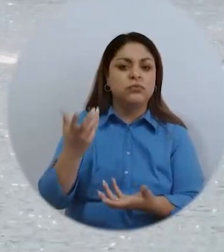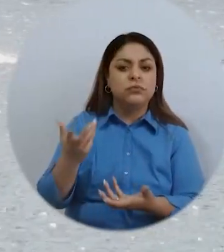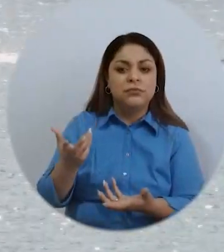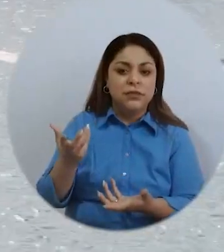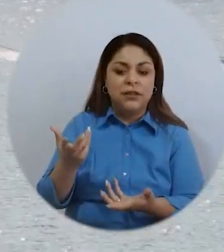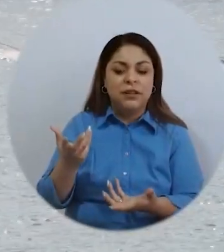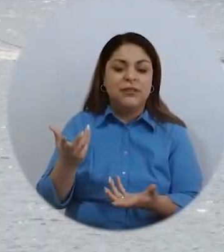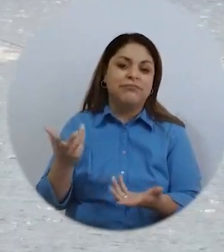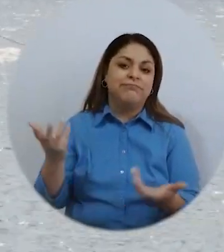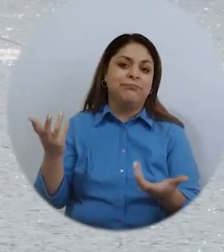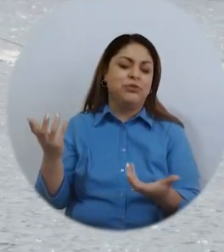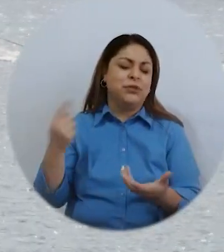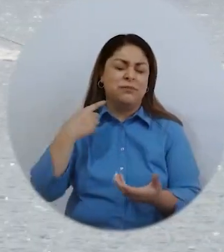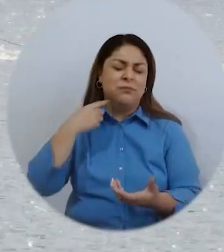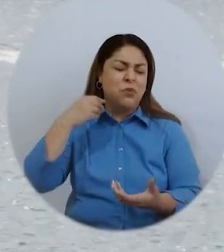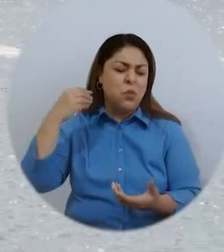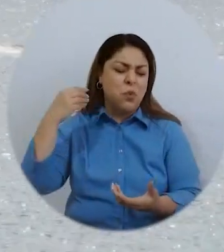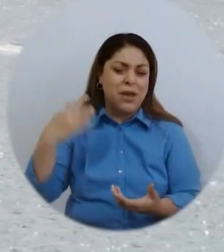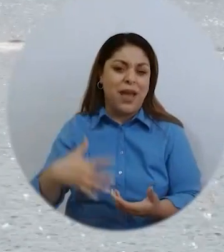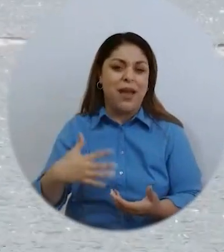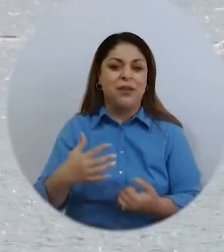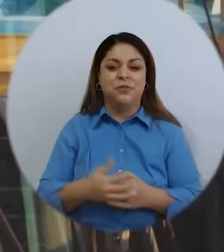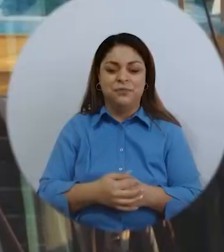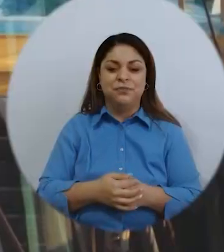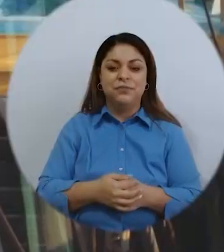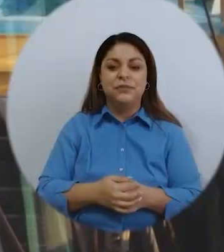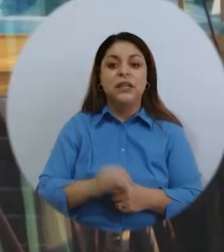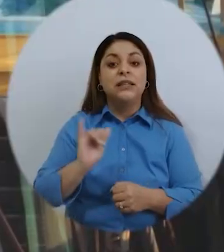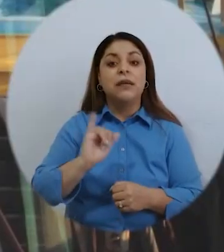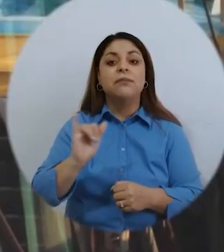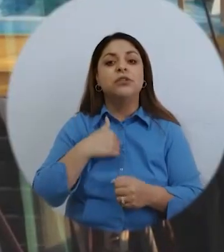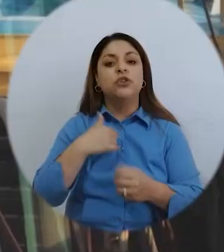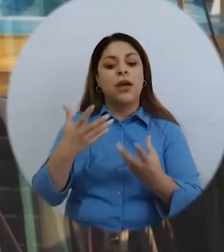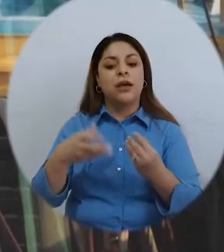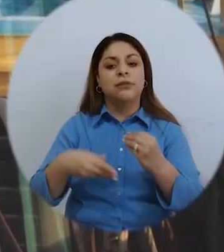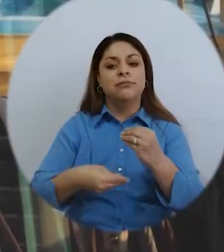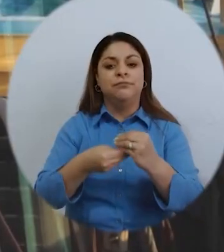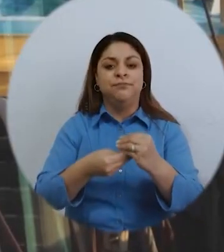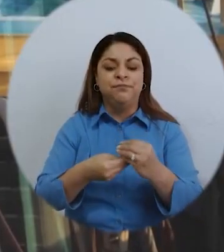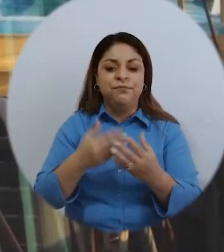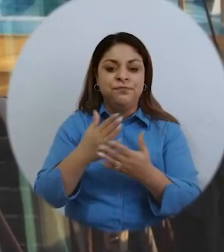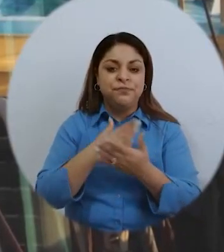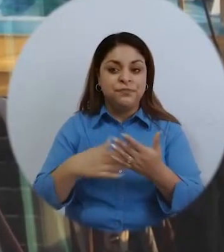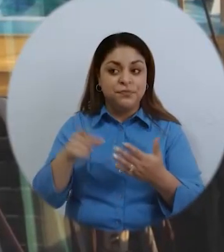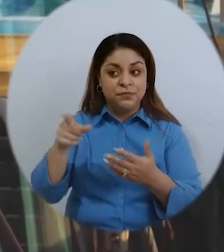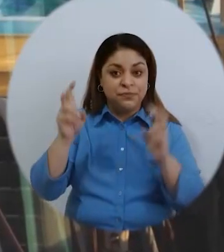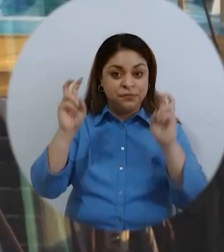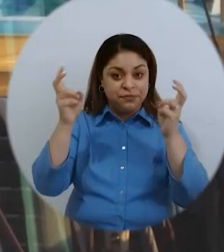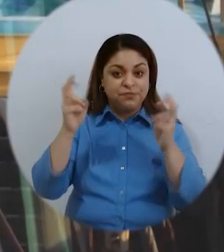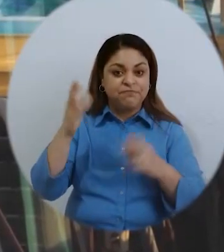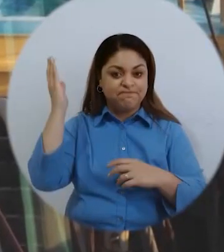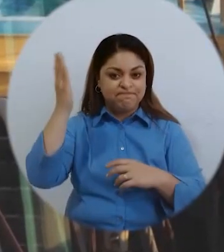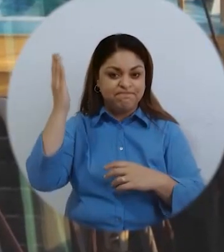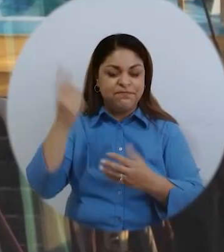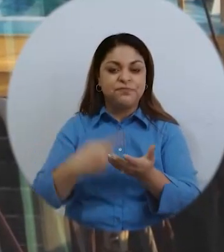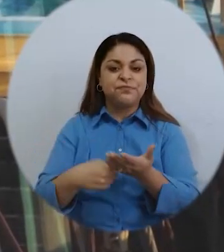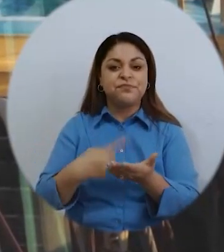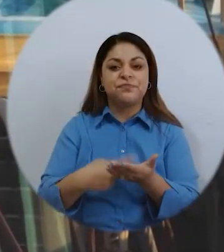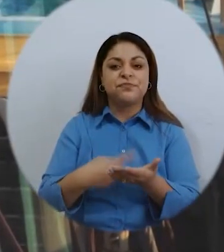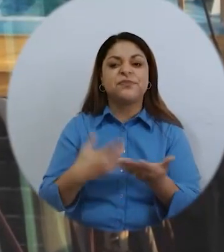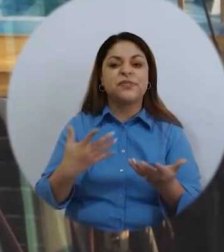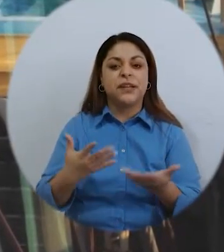sumamente costoso. Y quisiera tal vez aquí agregar algo, porque uno de los temas que también se discutió en la conferencia